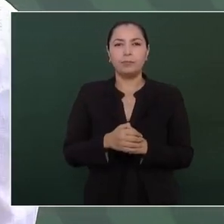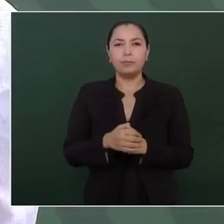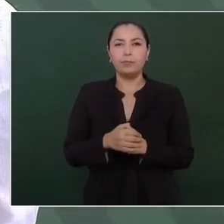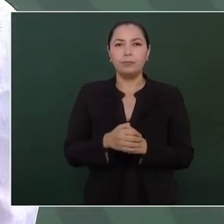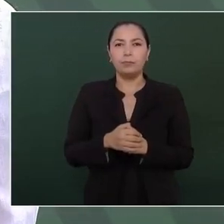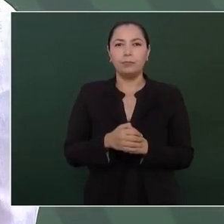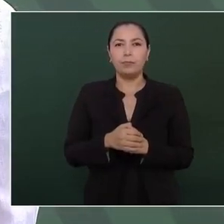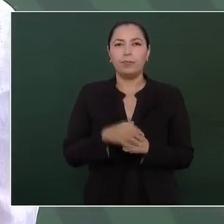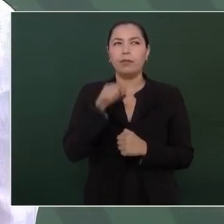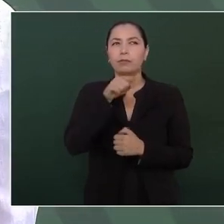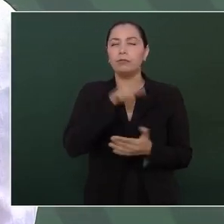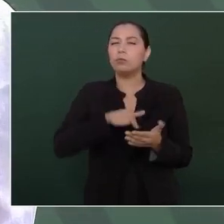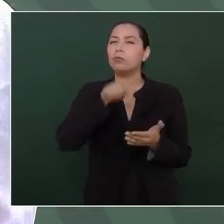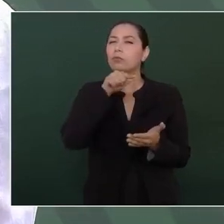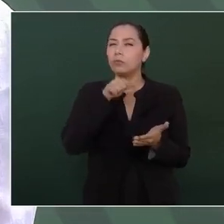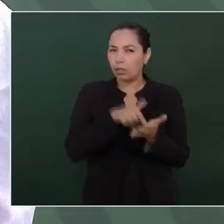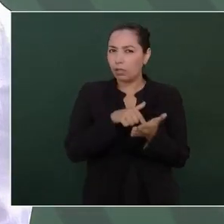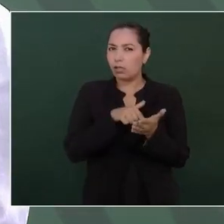en